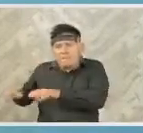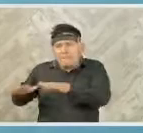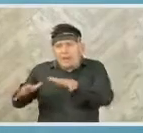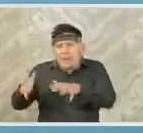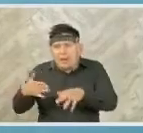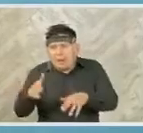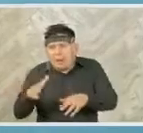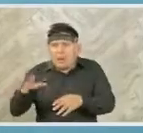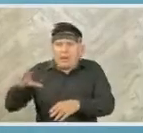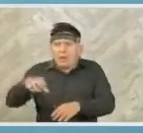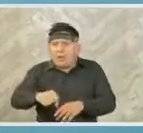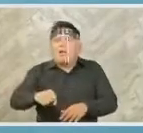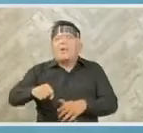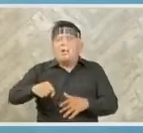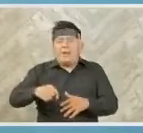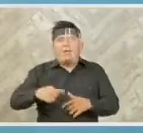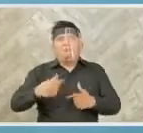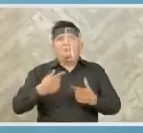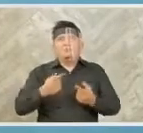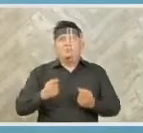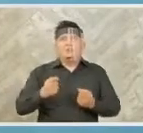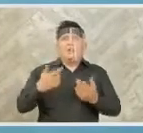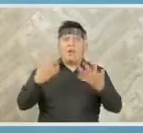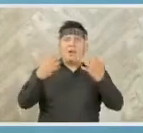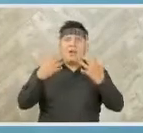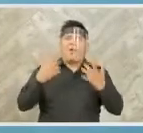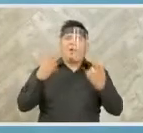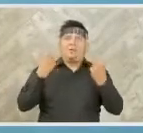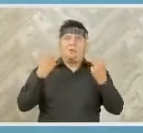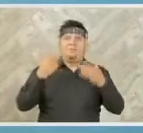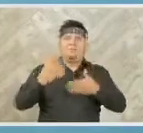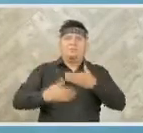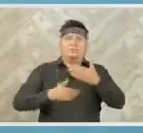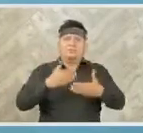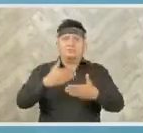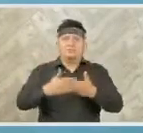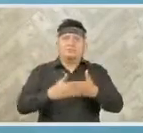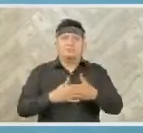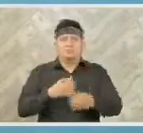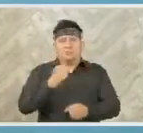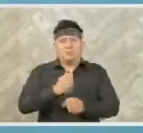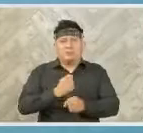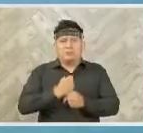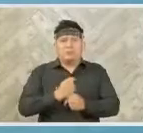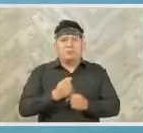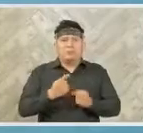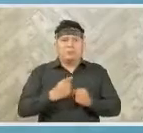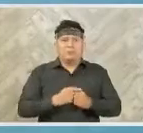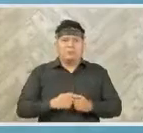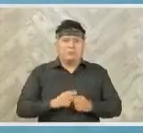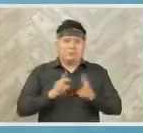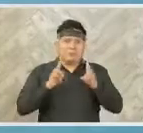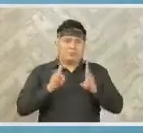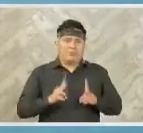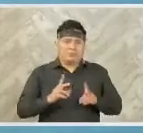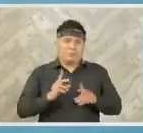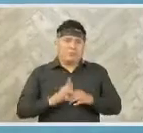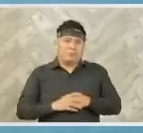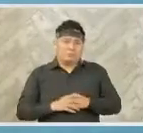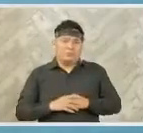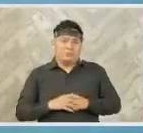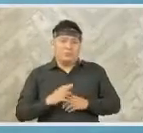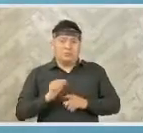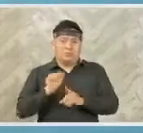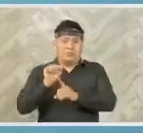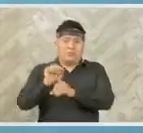también pues demostrar un cumplimiento y un avance en esta implementación de la política pública sin descuidar otro tipo de